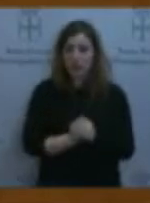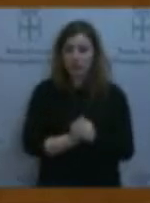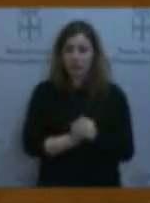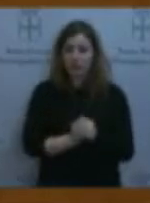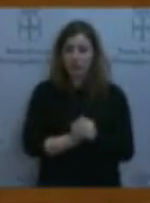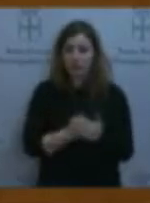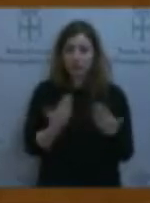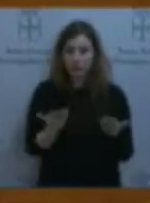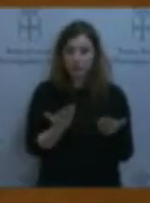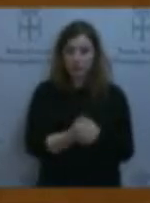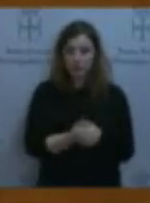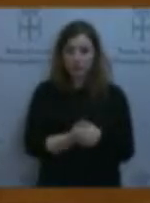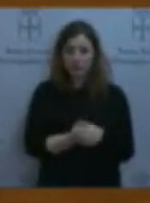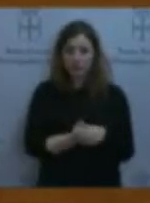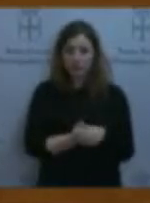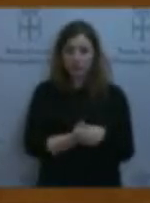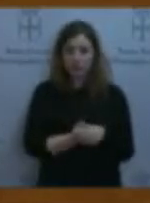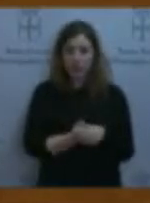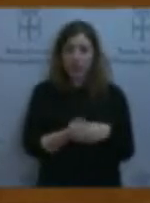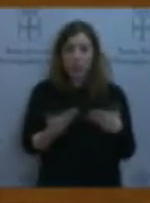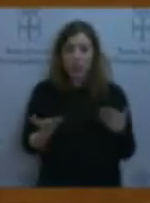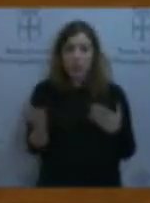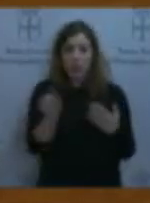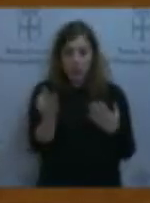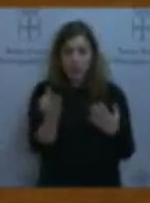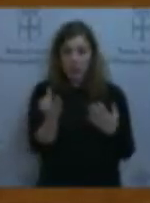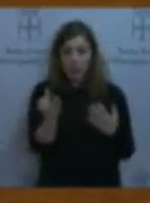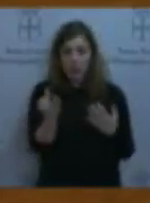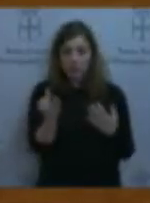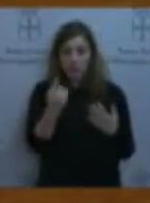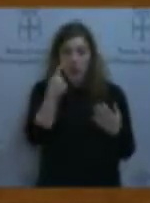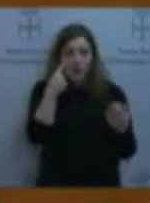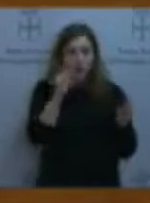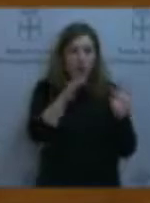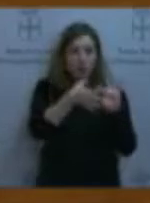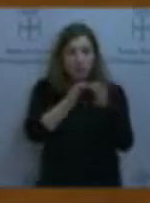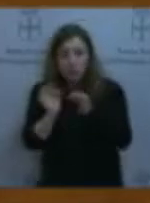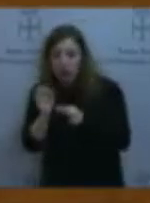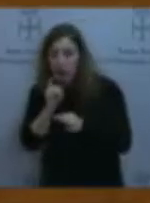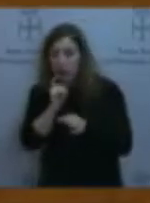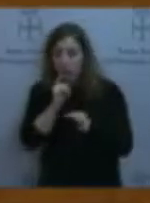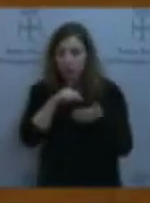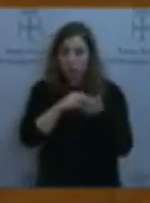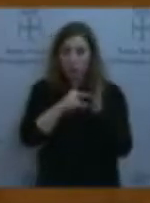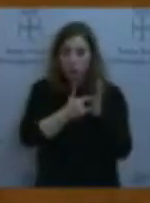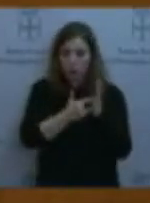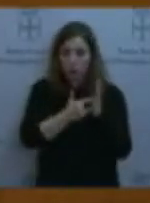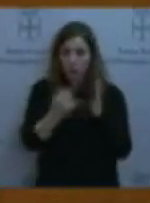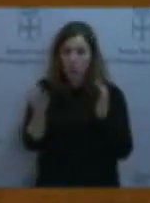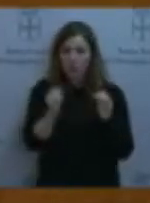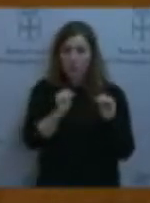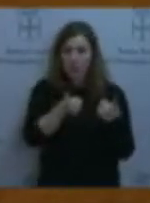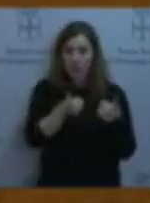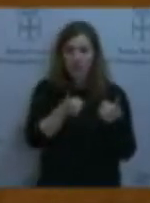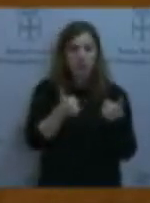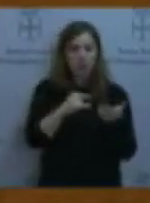cuando tenemos que encaixar tantas piezas, nos creemos que hay algunas que hay que empezar encaixando ya. Y desde